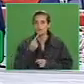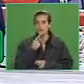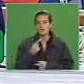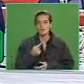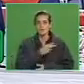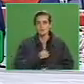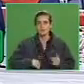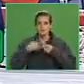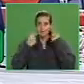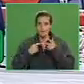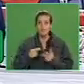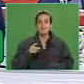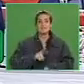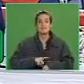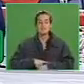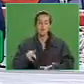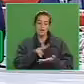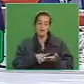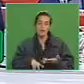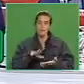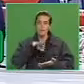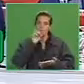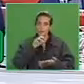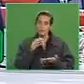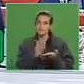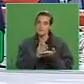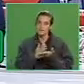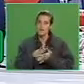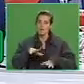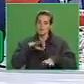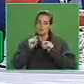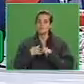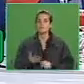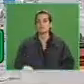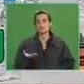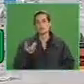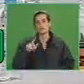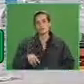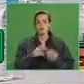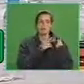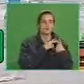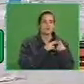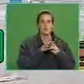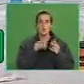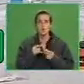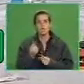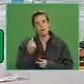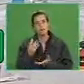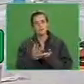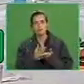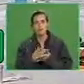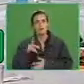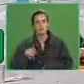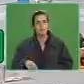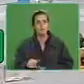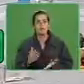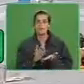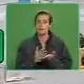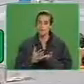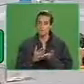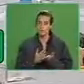Chávez, el tiempo para leer, reflexionar, estudiar, formarnos. Entonces, la escuela